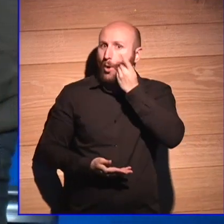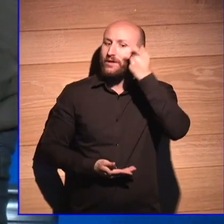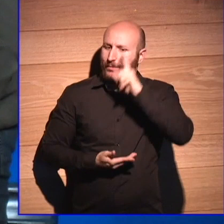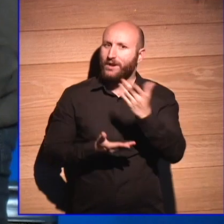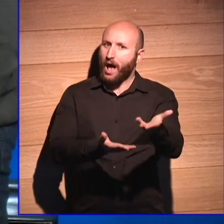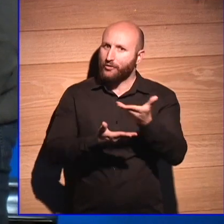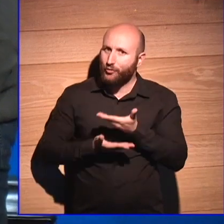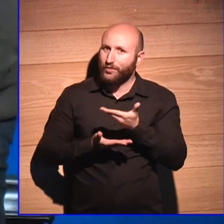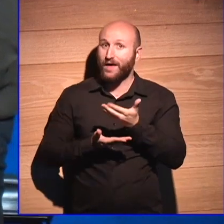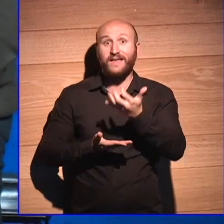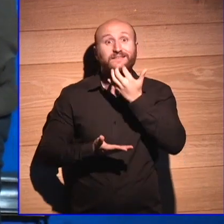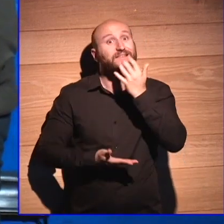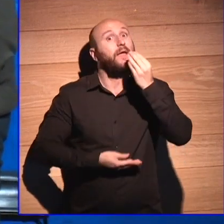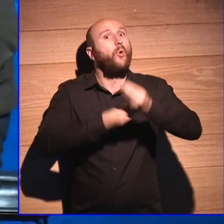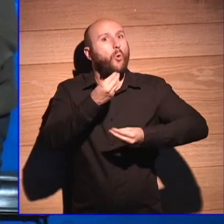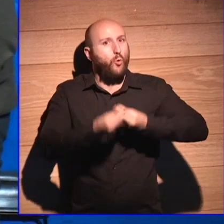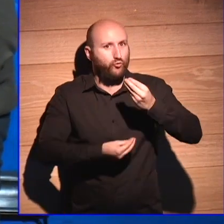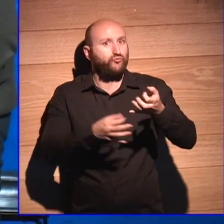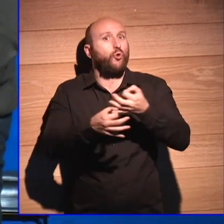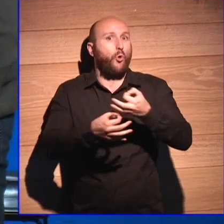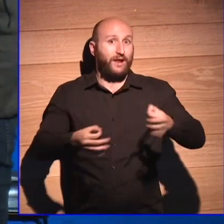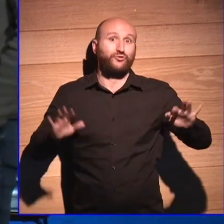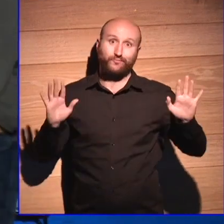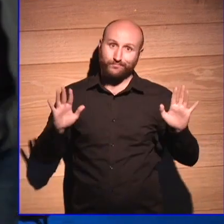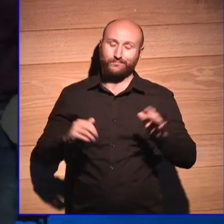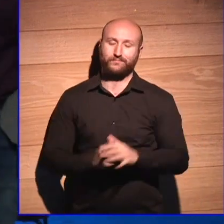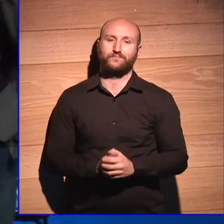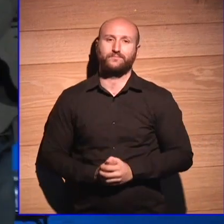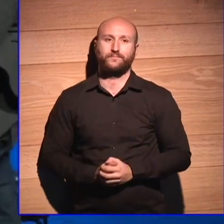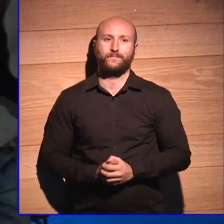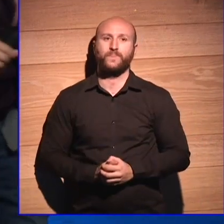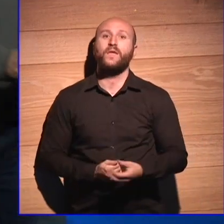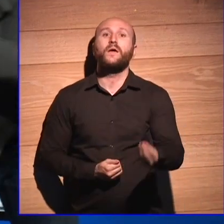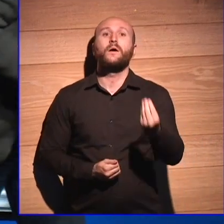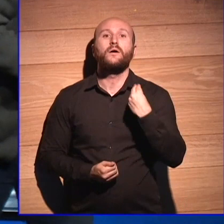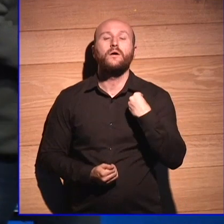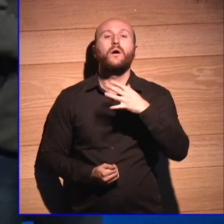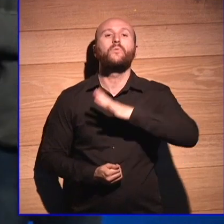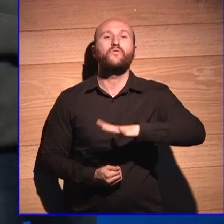ayuda si lo utilizamos correctamente. Muy bien. ¿Preguntas, por favor?